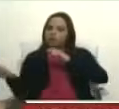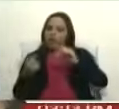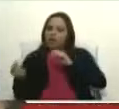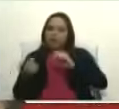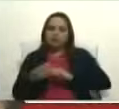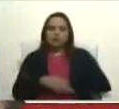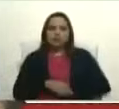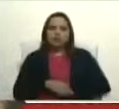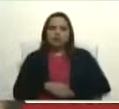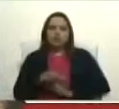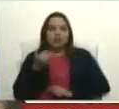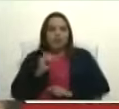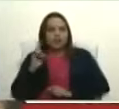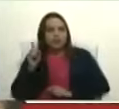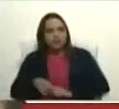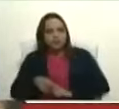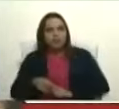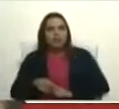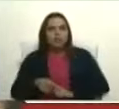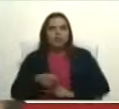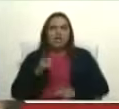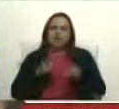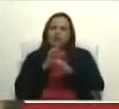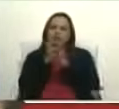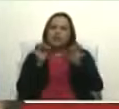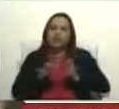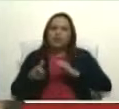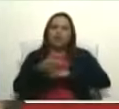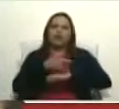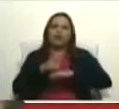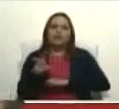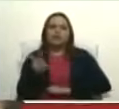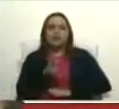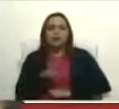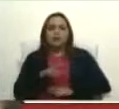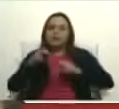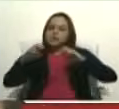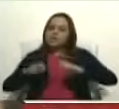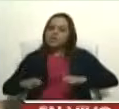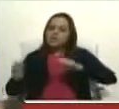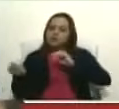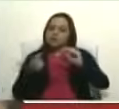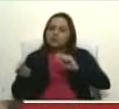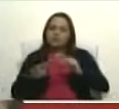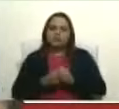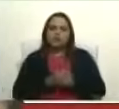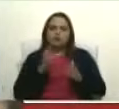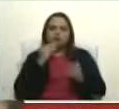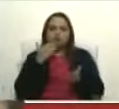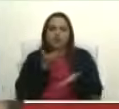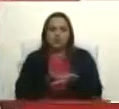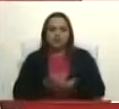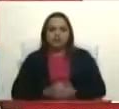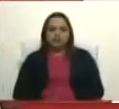así, ¿existirá alguna condición por parte del Estado venezolano para sentarse a conversar? Muchísimas